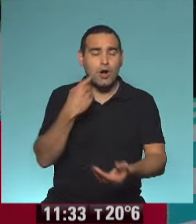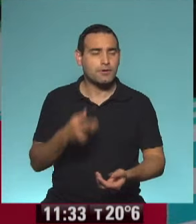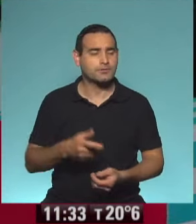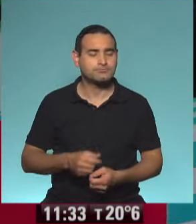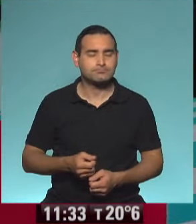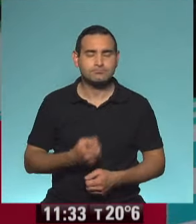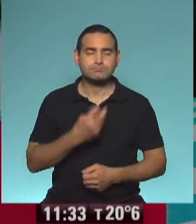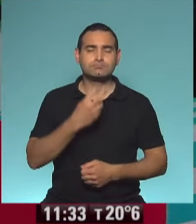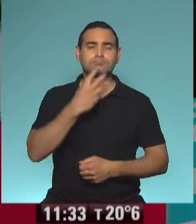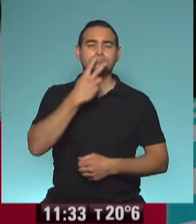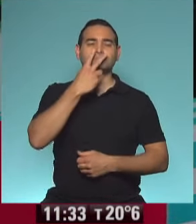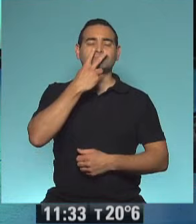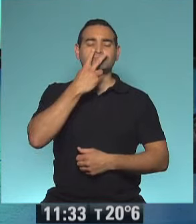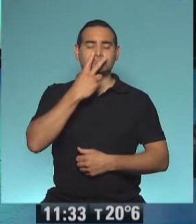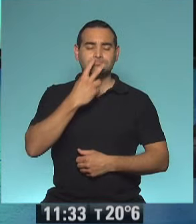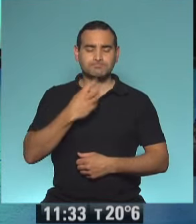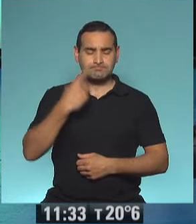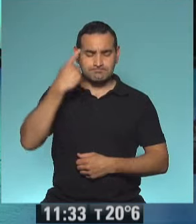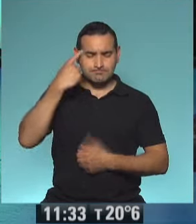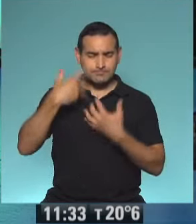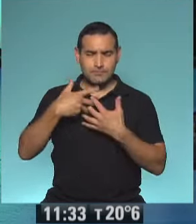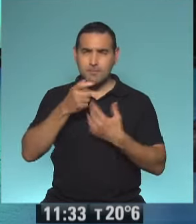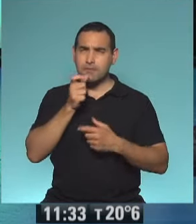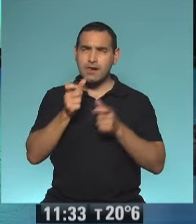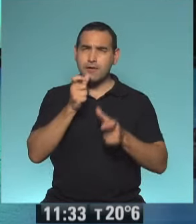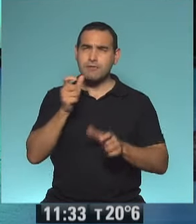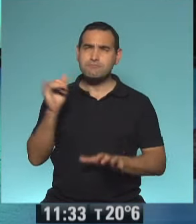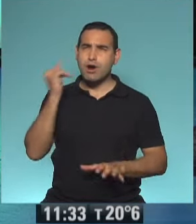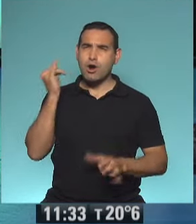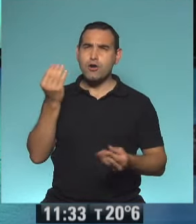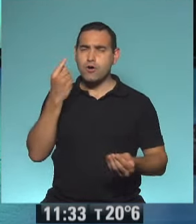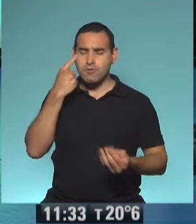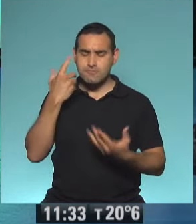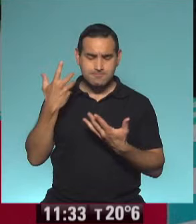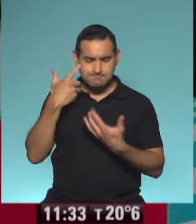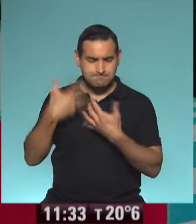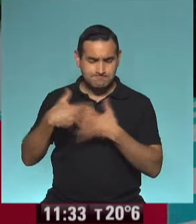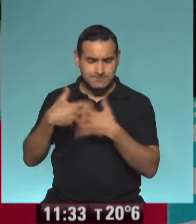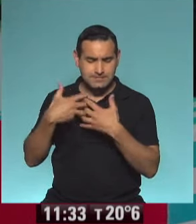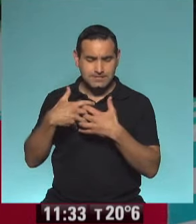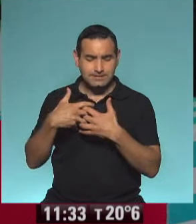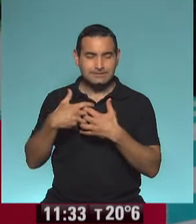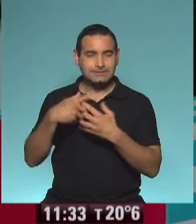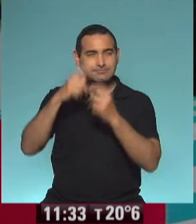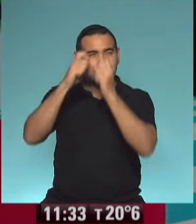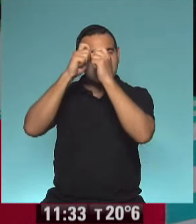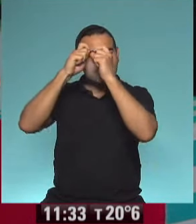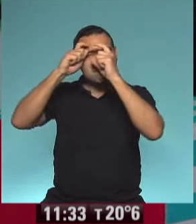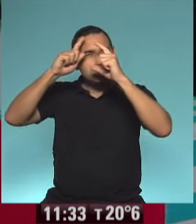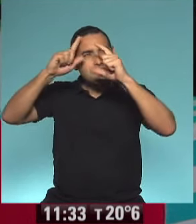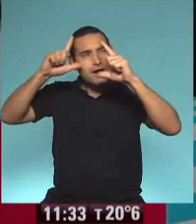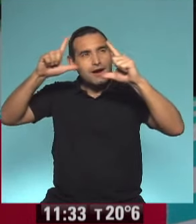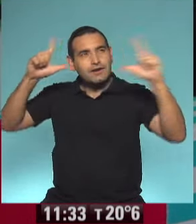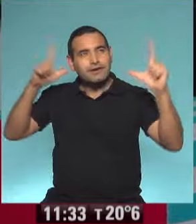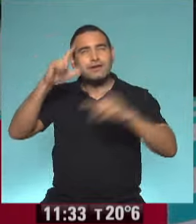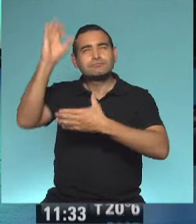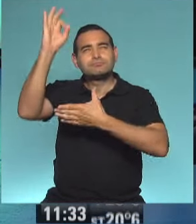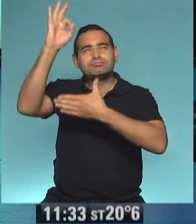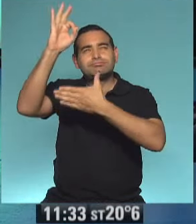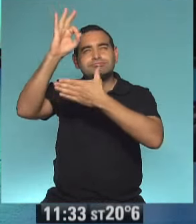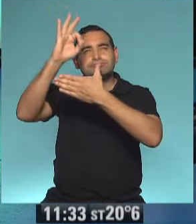respirar hondamente, buscó las mejores palabras que pudiera corretear por su cabeza, imaginó la más esplendorosa puesta de